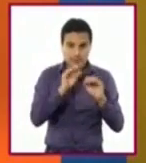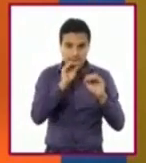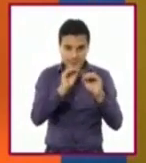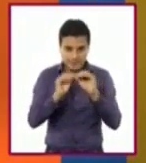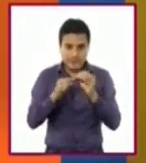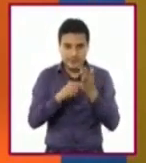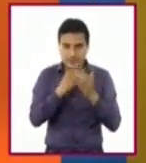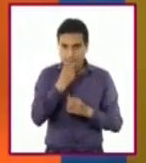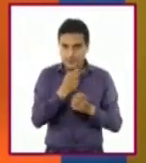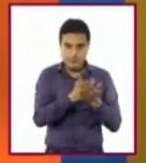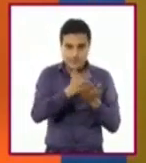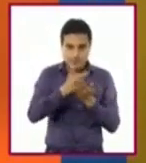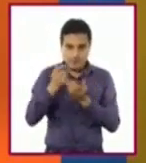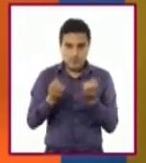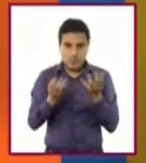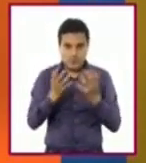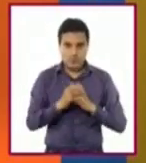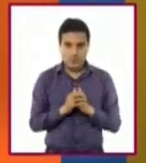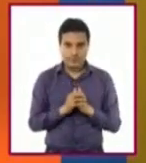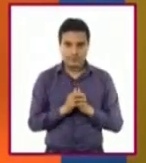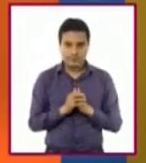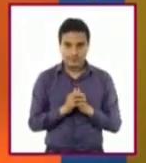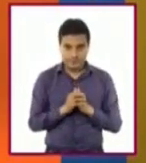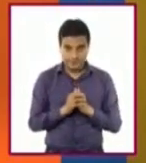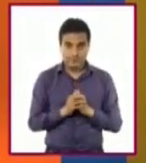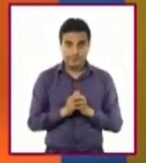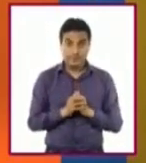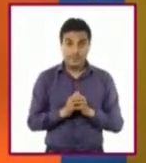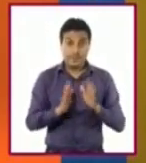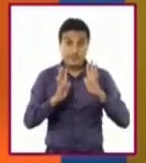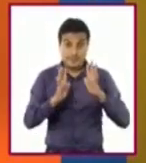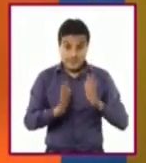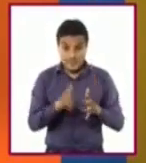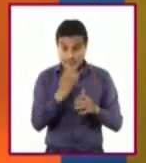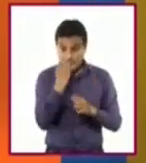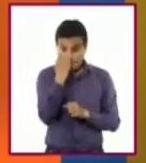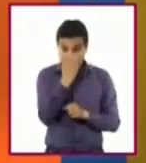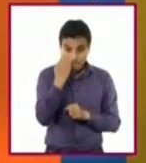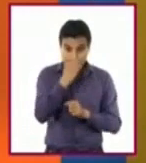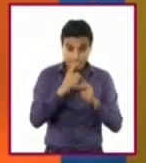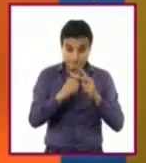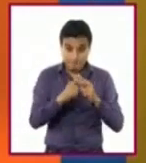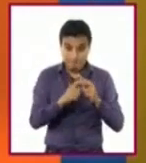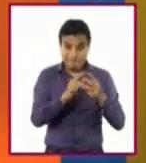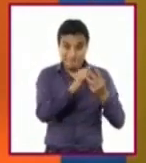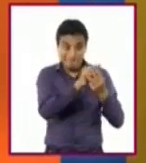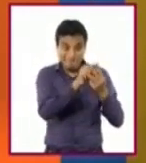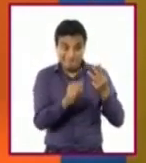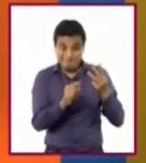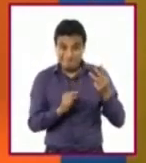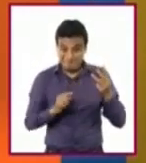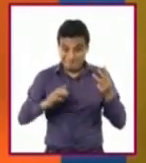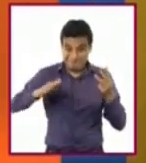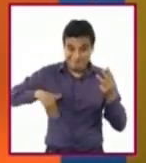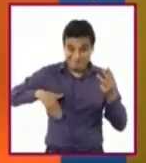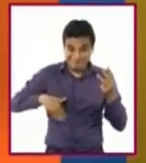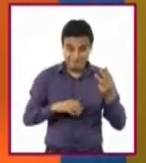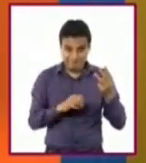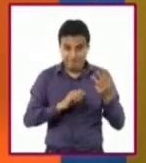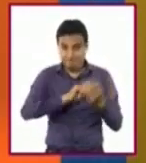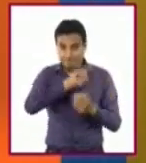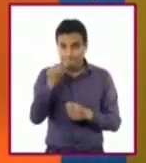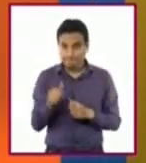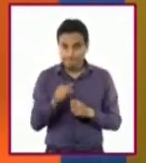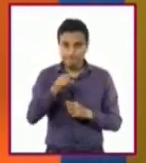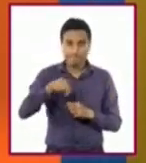de cada empleado a partir de las medidas de tendencia central moda mediana y media aritmética hay que determinar